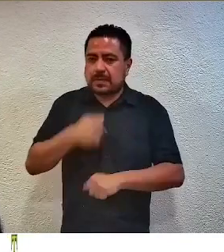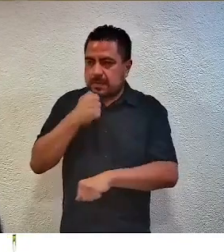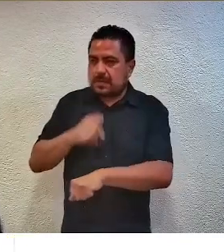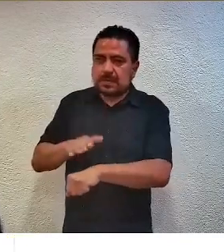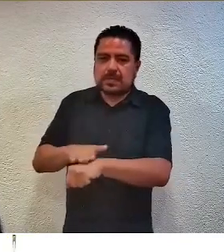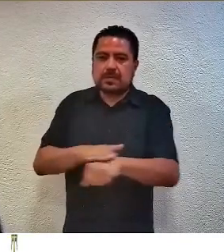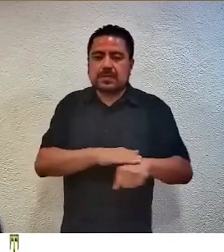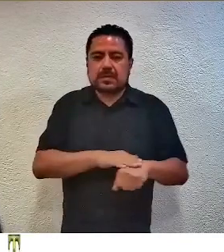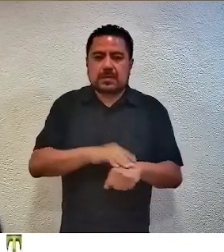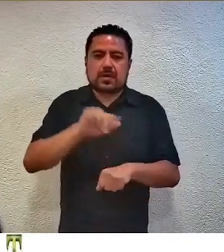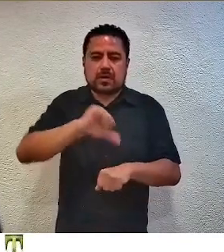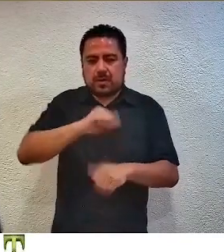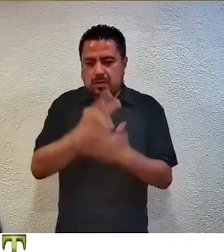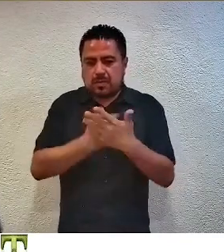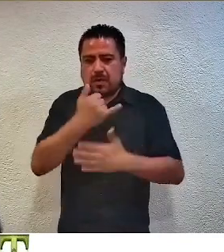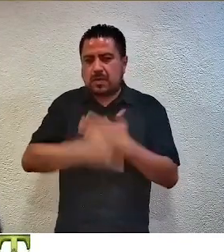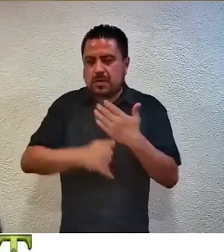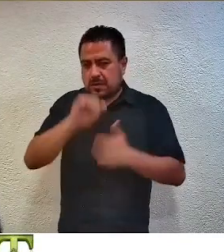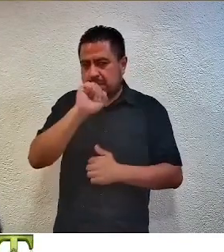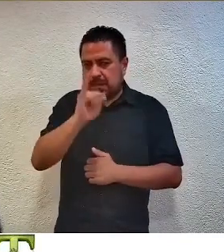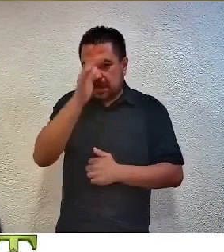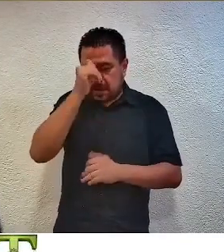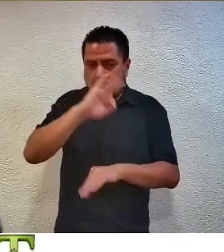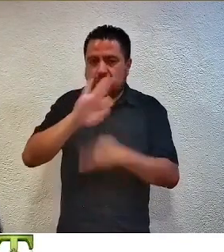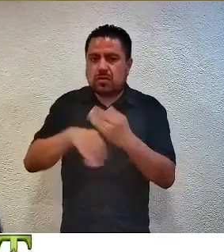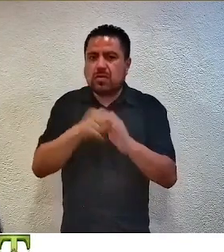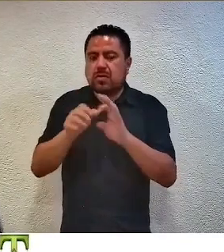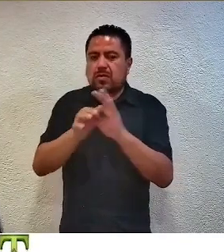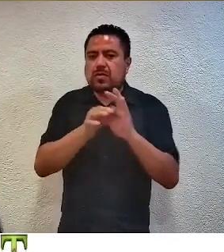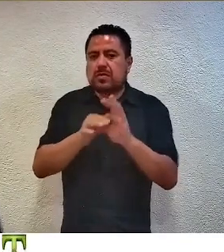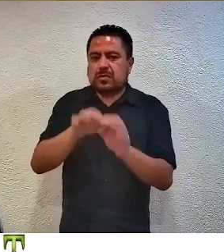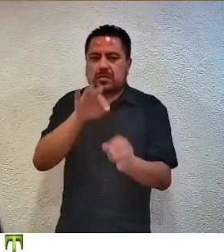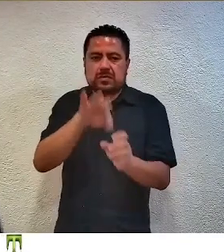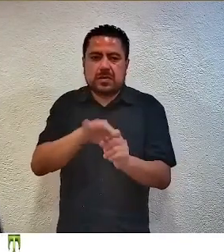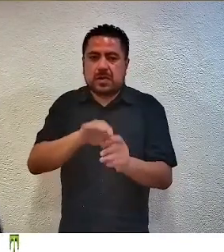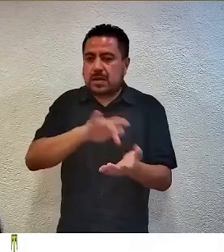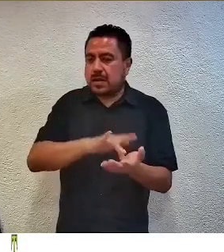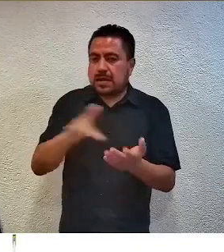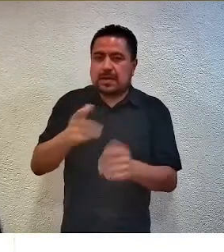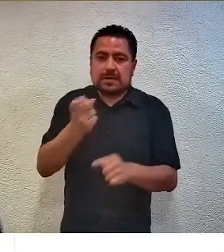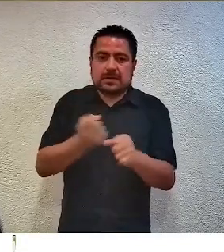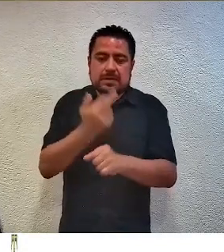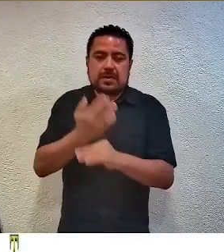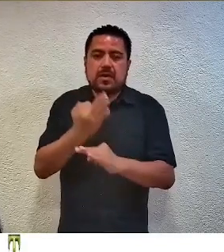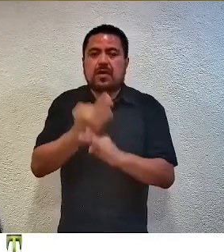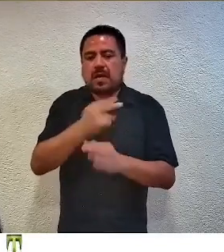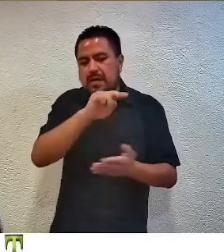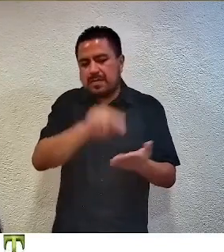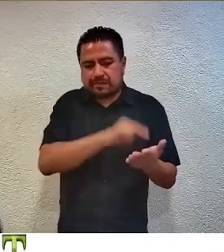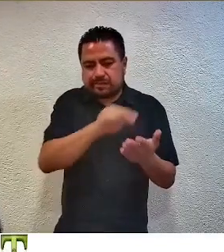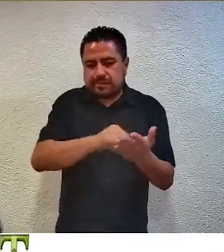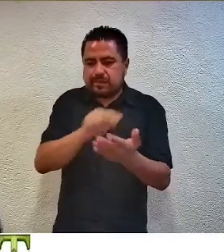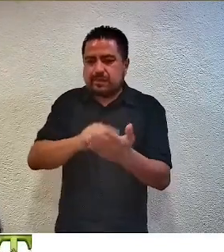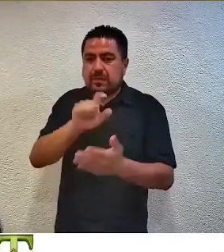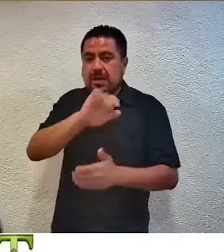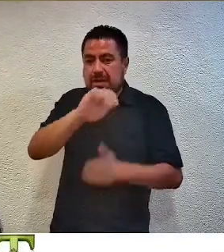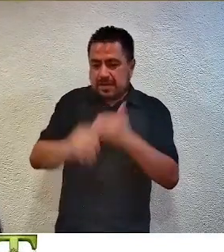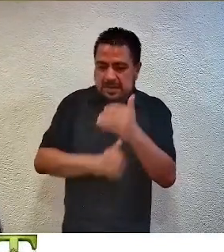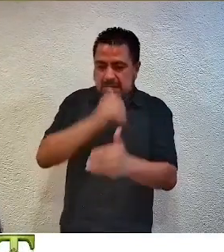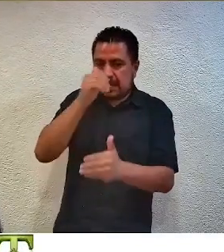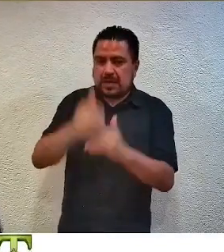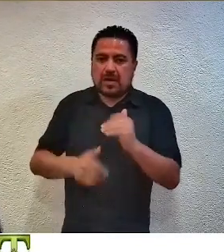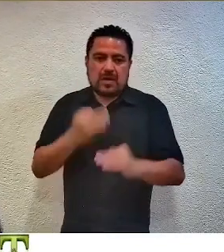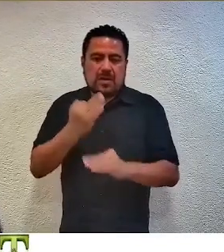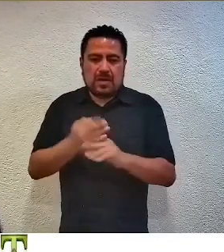magistradas, magistrado, el proyecto de resolución fue aprobado por unanimidad de votos. Gracias, secretario. Sírvase recabar las firmas a la conclusión de la